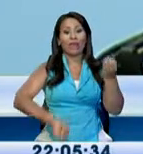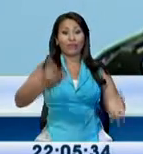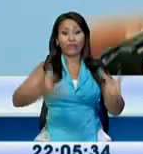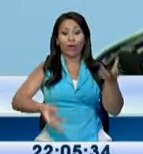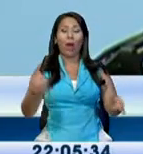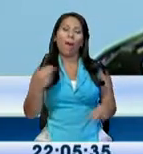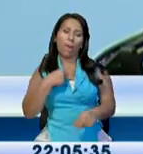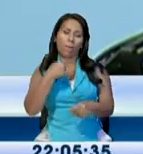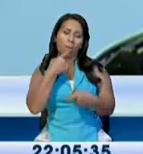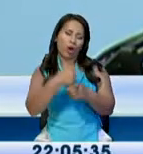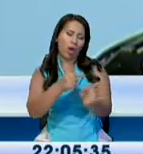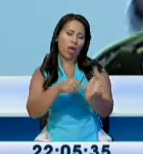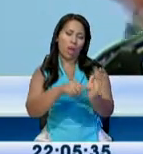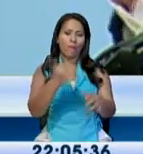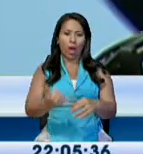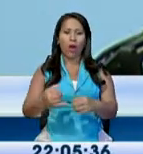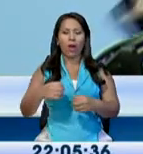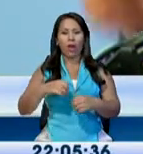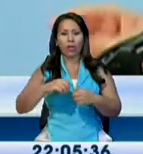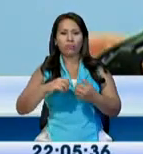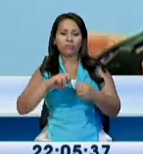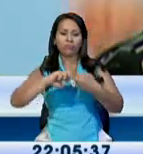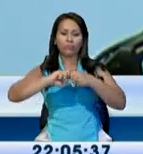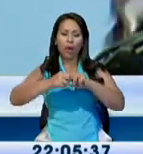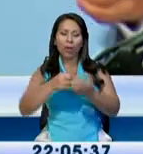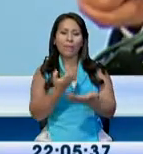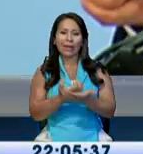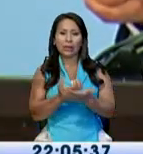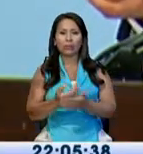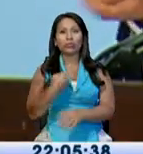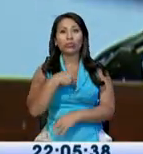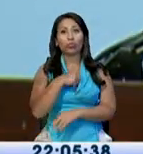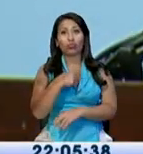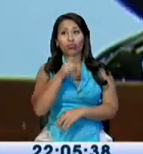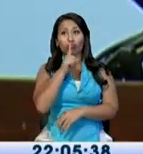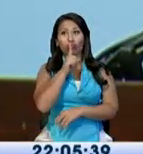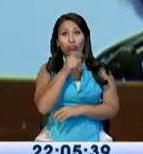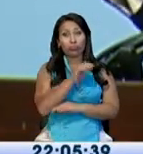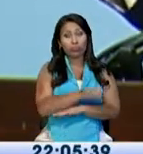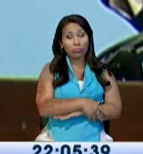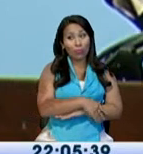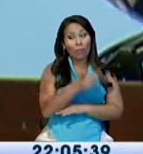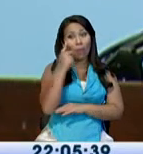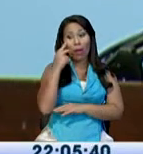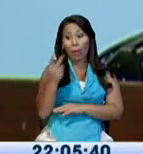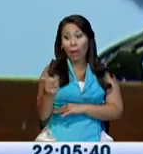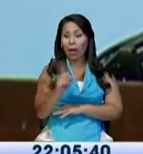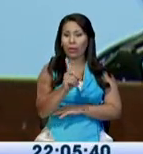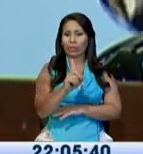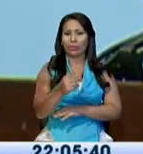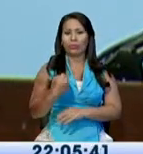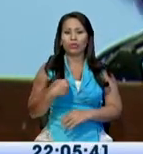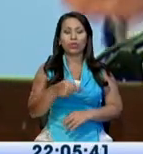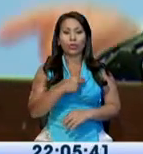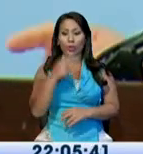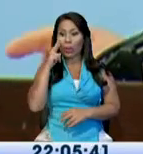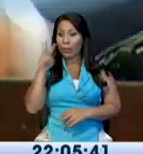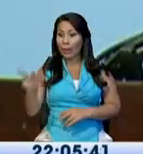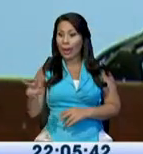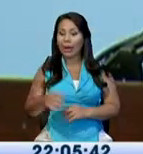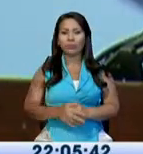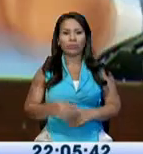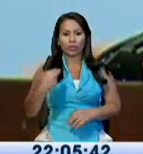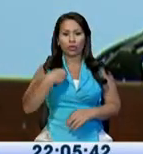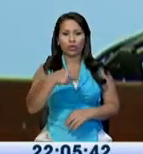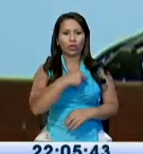peor, tener la cobardía de callar mientras vemos cómo ante nuestros ojos y narices se